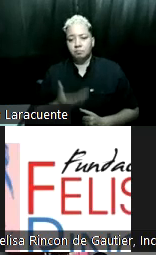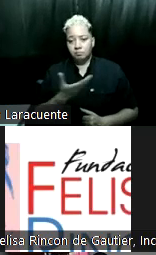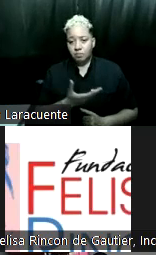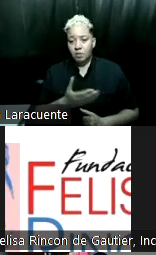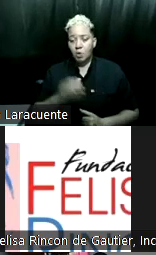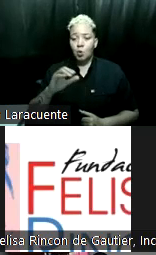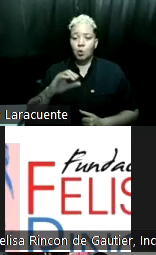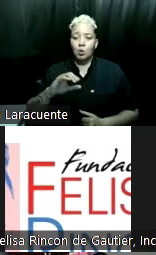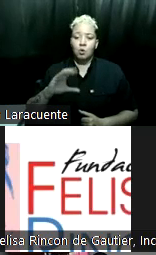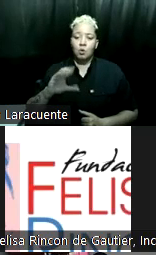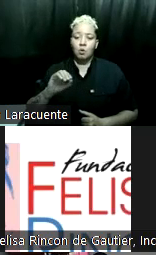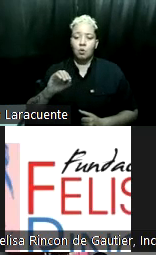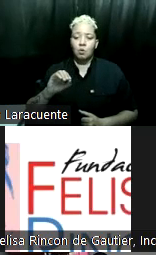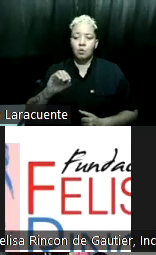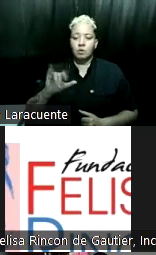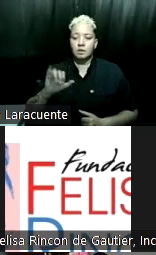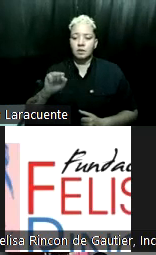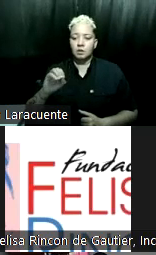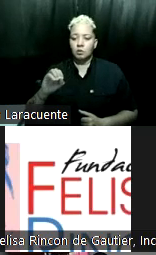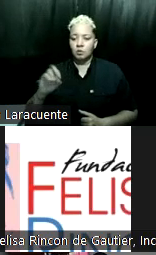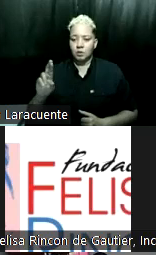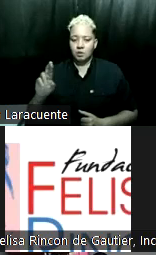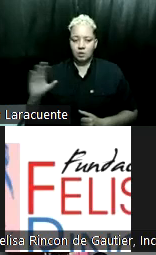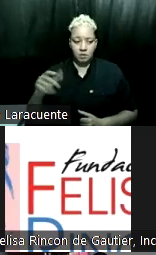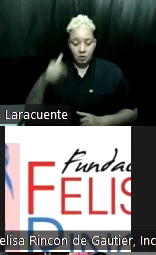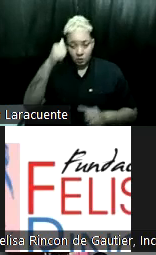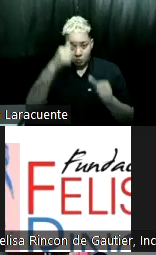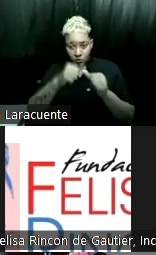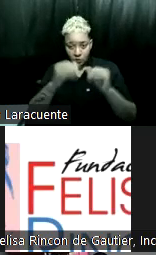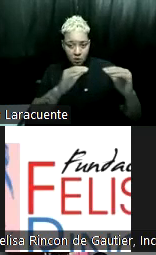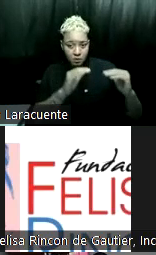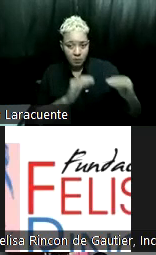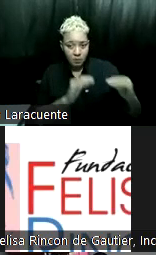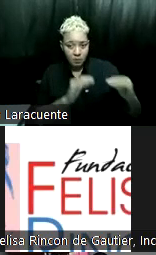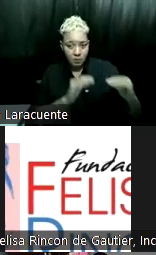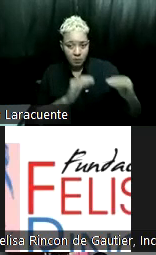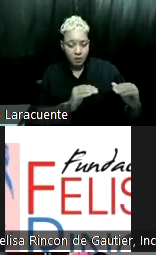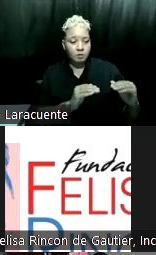Clemente. Los que recuerdan, abajo del Coliseo está